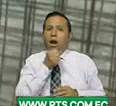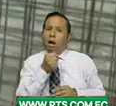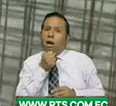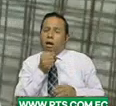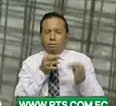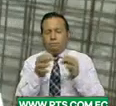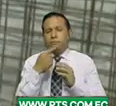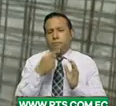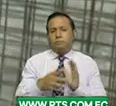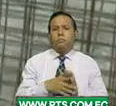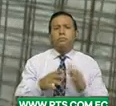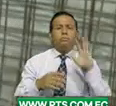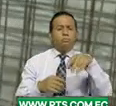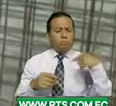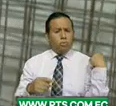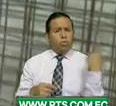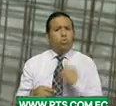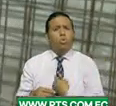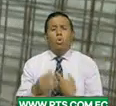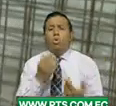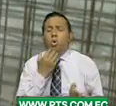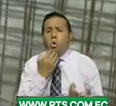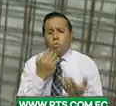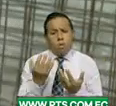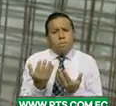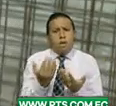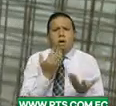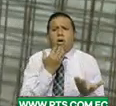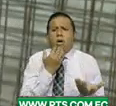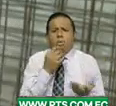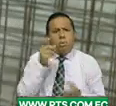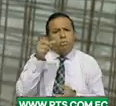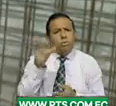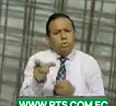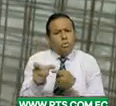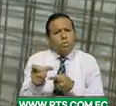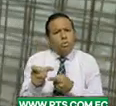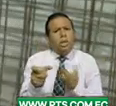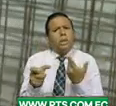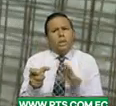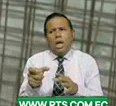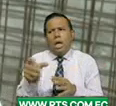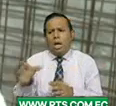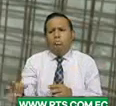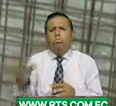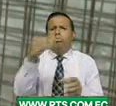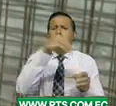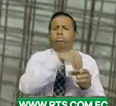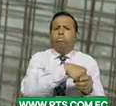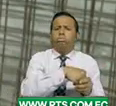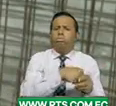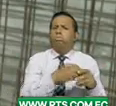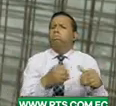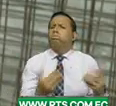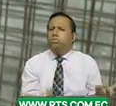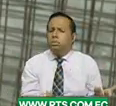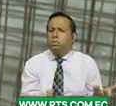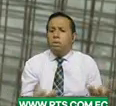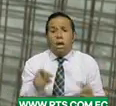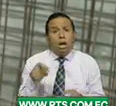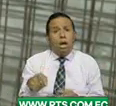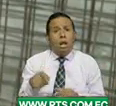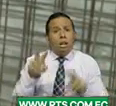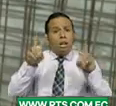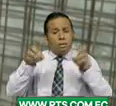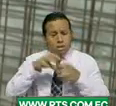Nosotros estamos esperando saber en qué estado entra acá, porque si sale con un alta, no tienen por qué aislarlo, él tiene un alta de COVID. Estamos